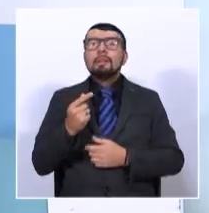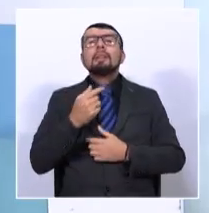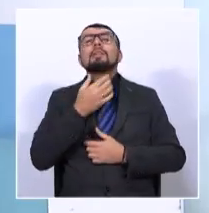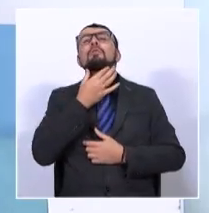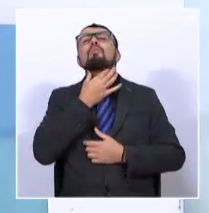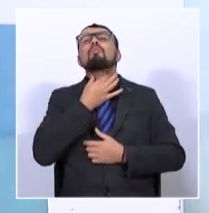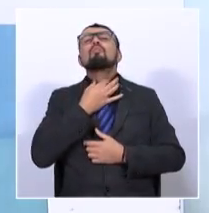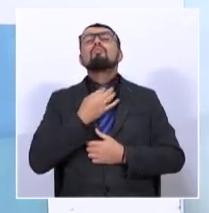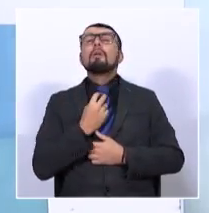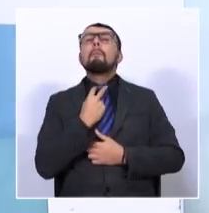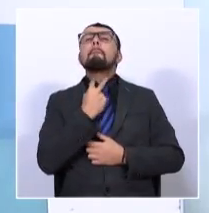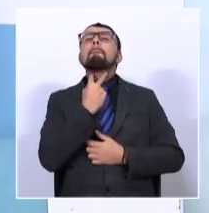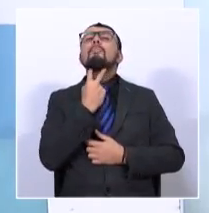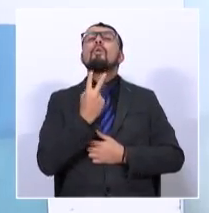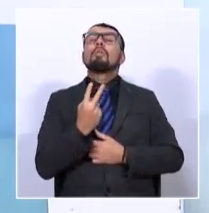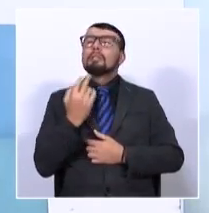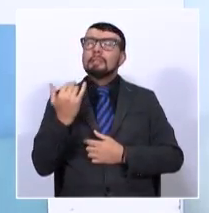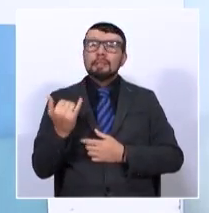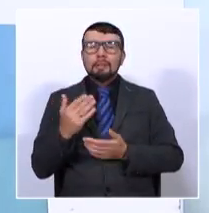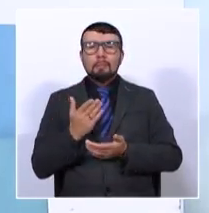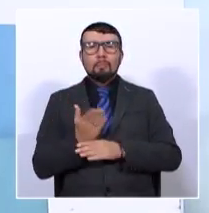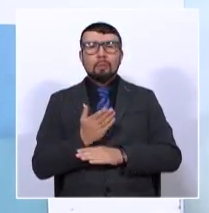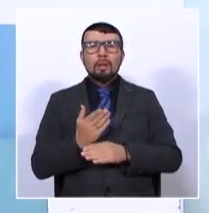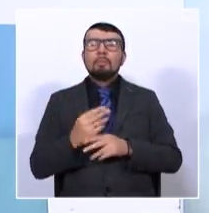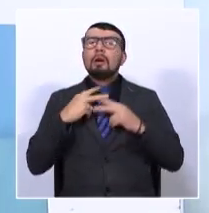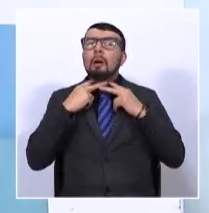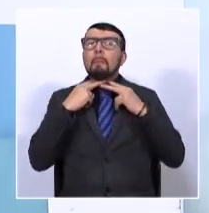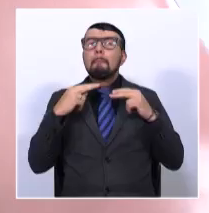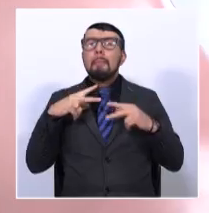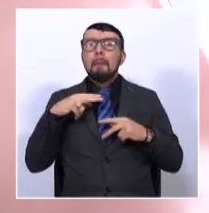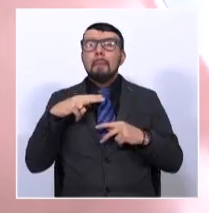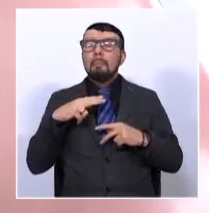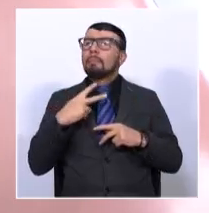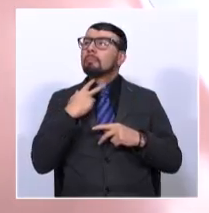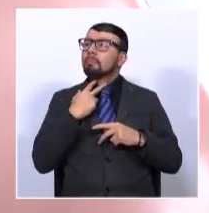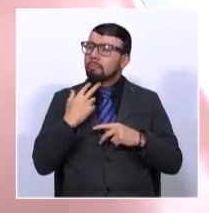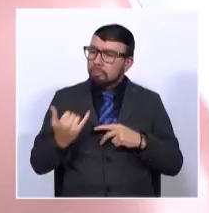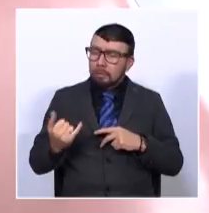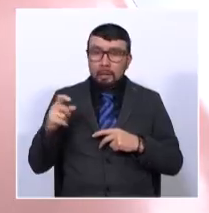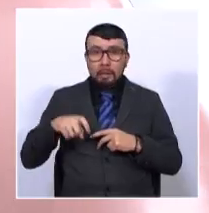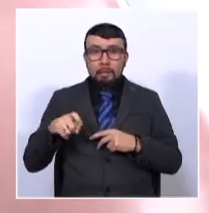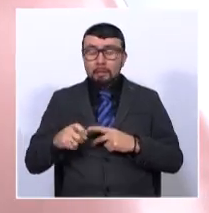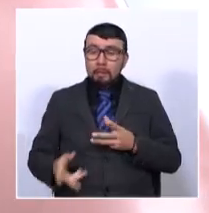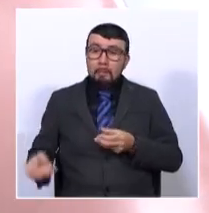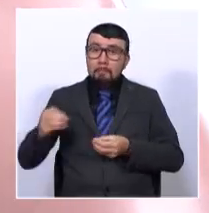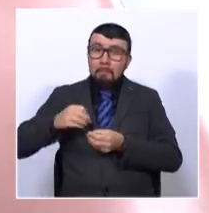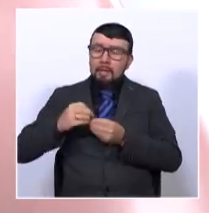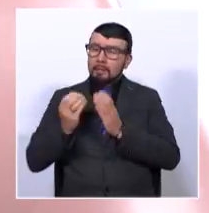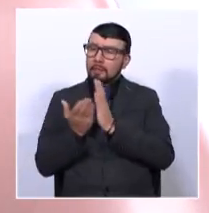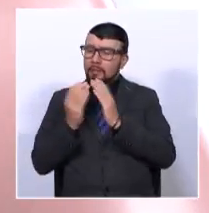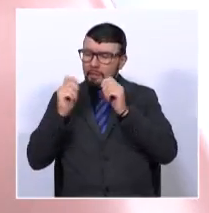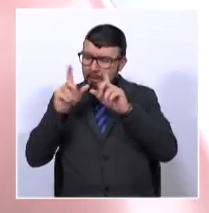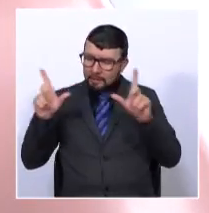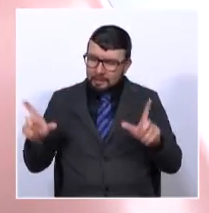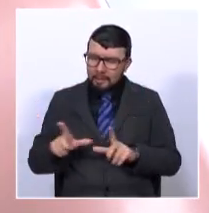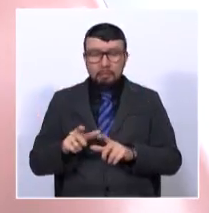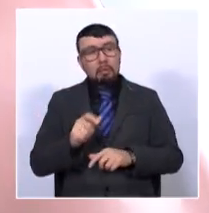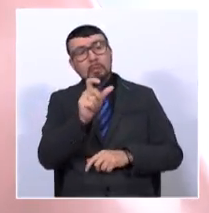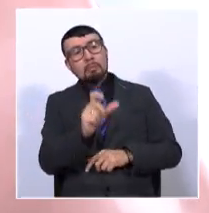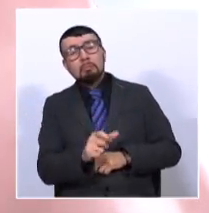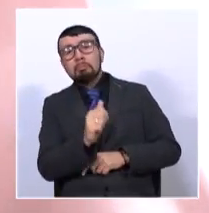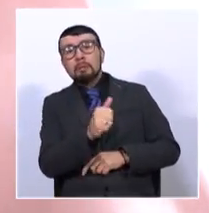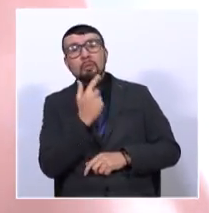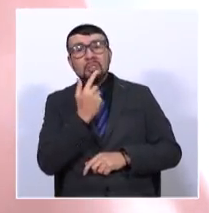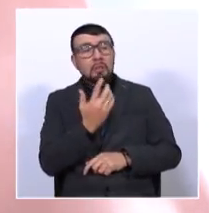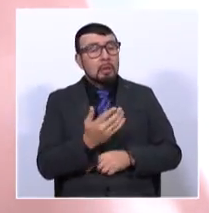bucales. Ella pues, necesita otros exámenes, concepto del otorrino, no